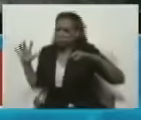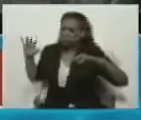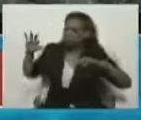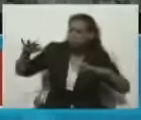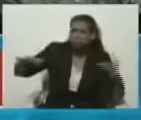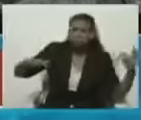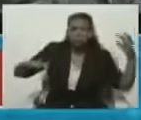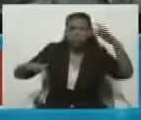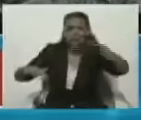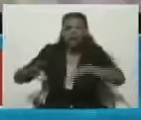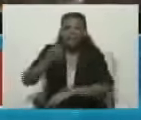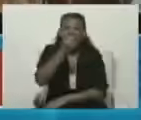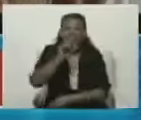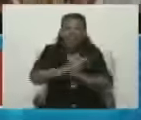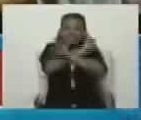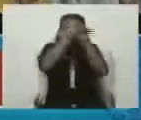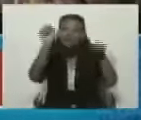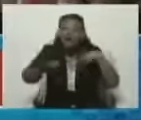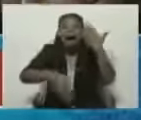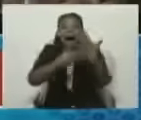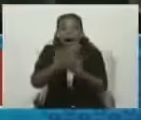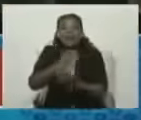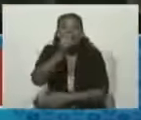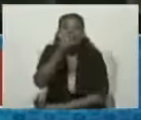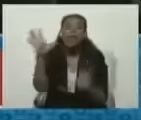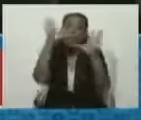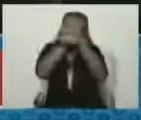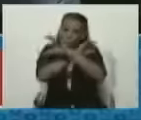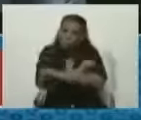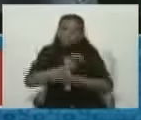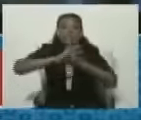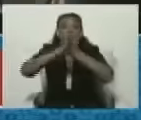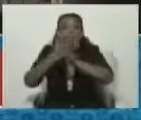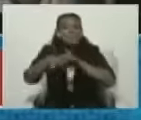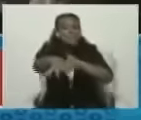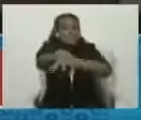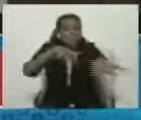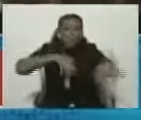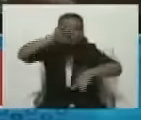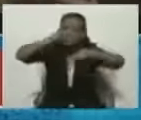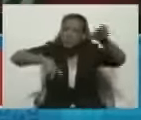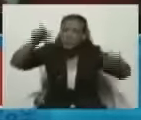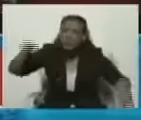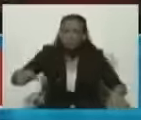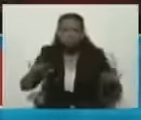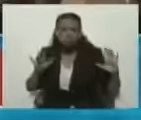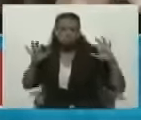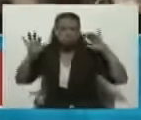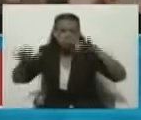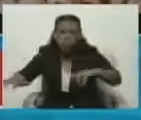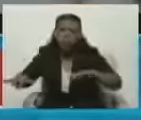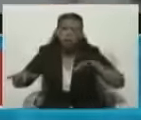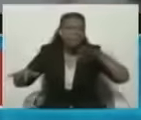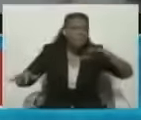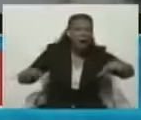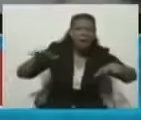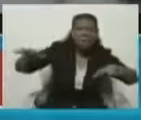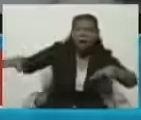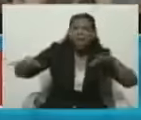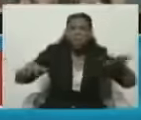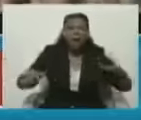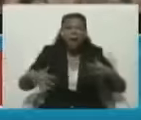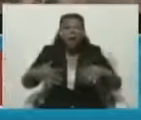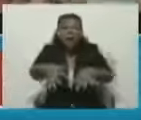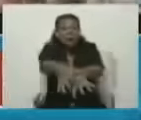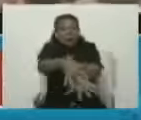Caracas desde las 10 de la mañana hasta las 10 de la noche. Millones de personas vamos a desplegarnos en la más